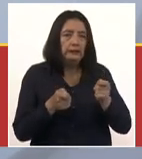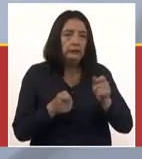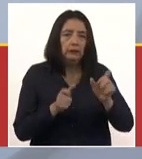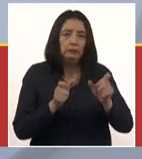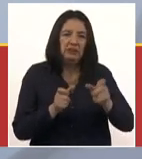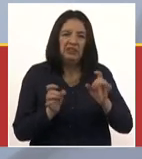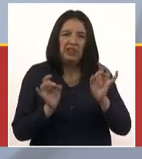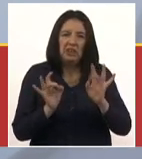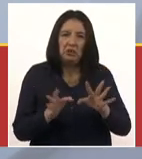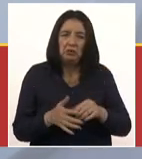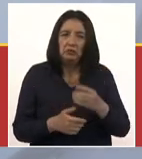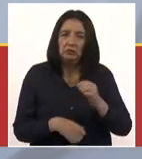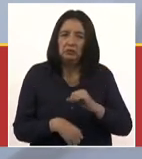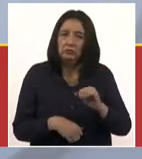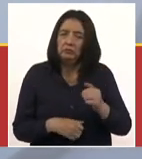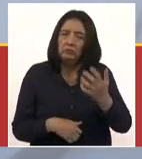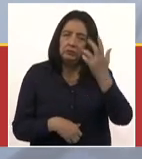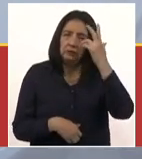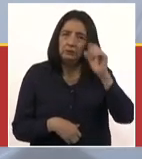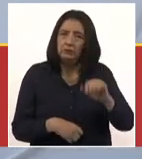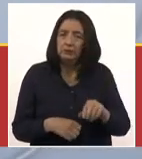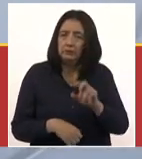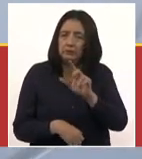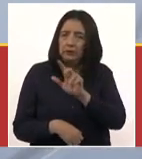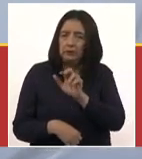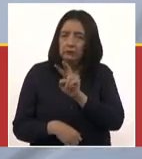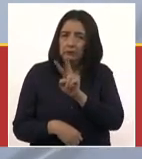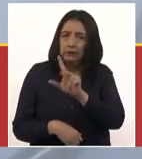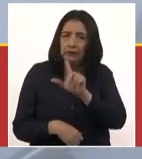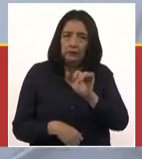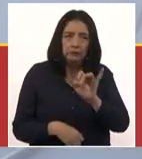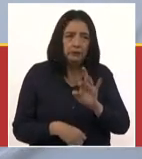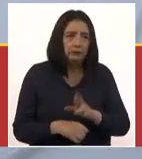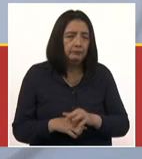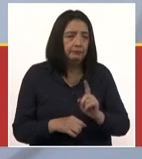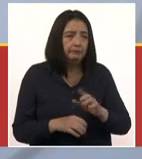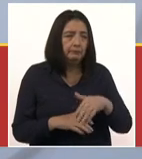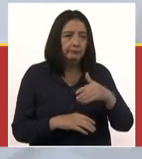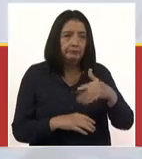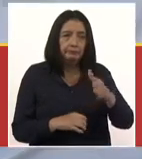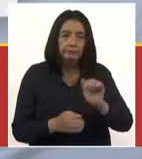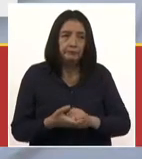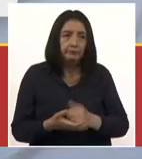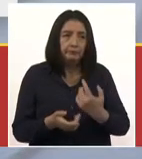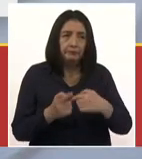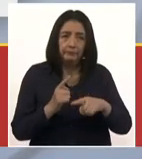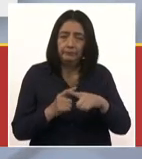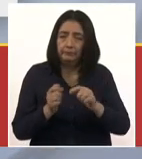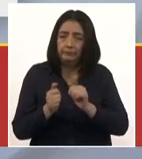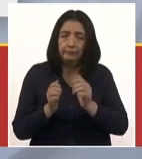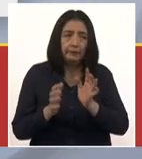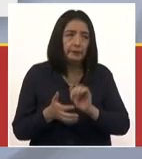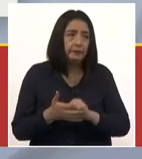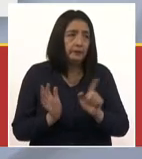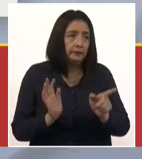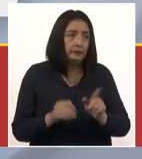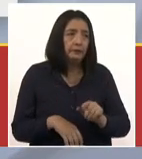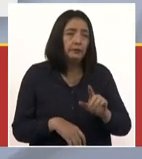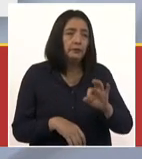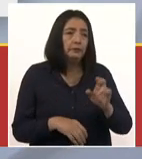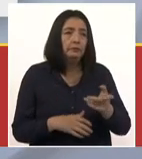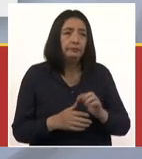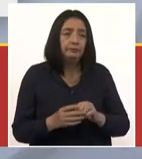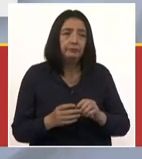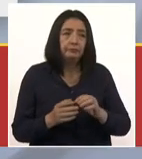en agravio de Pedro Castillo y Vladimir Cerrón. Unas horas más tarde, el ex candidato presidencial López Aliaga